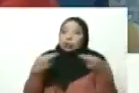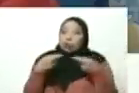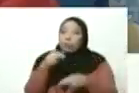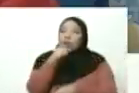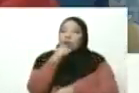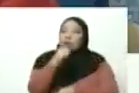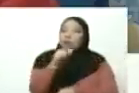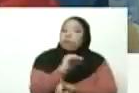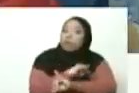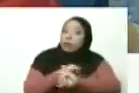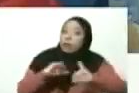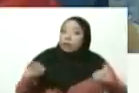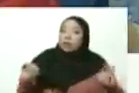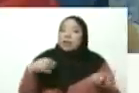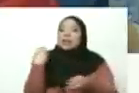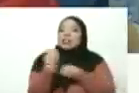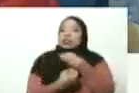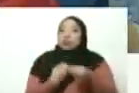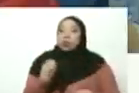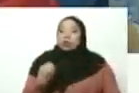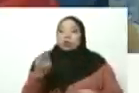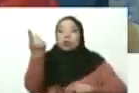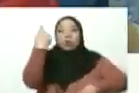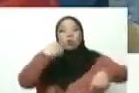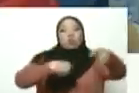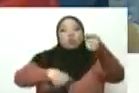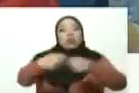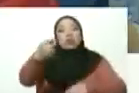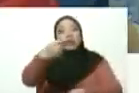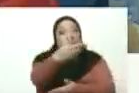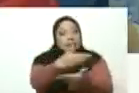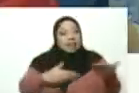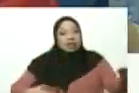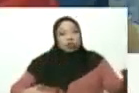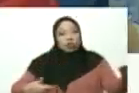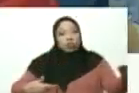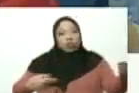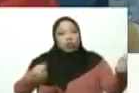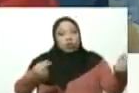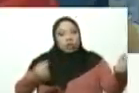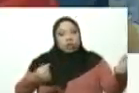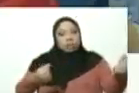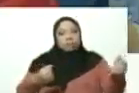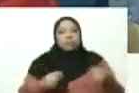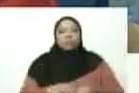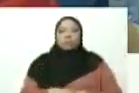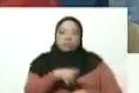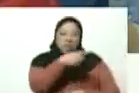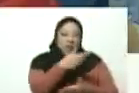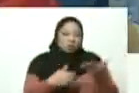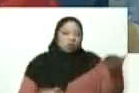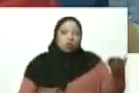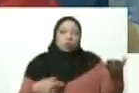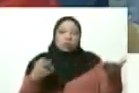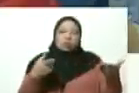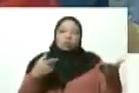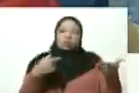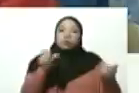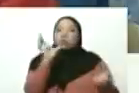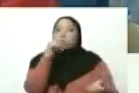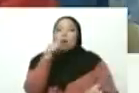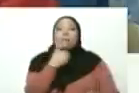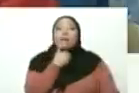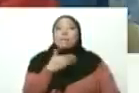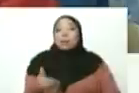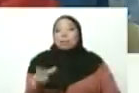casa de bolsa efectuó la venta de títulos de valores que tenía en custodia sin la autorización